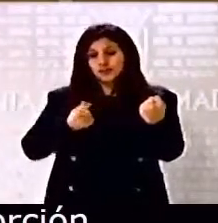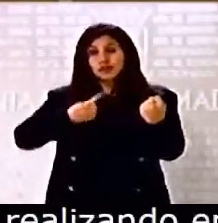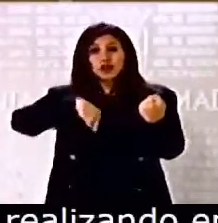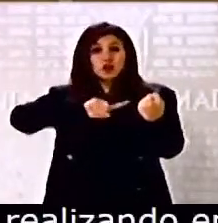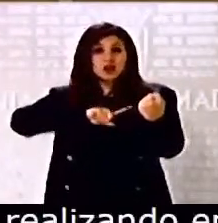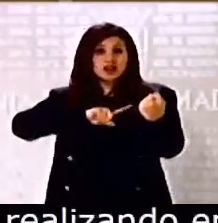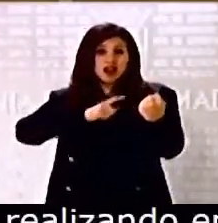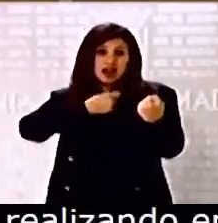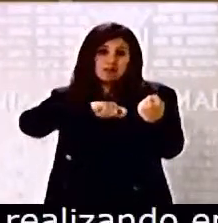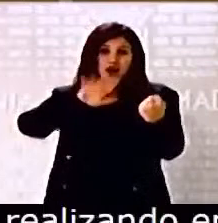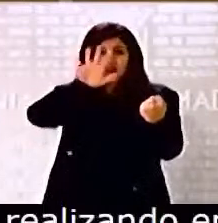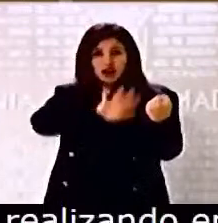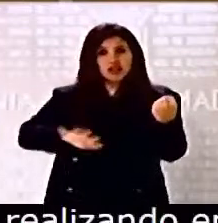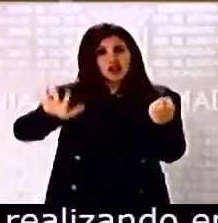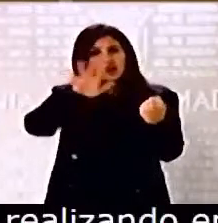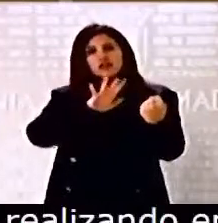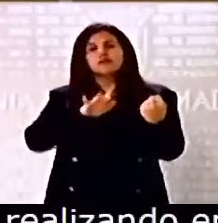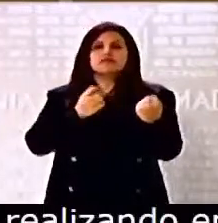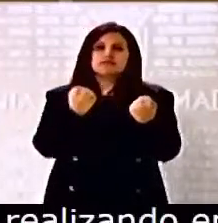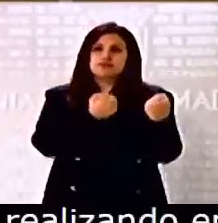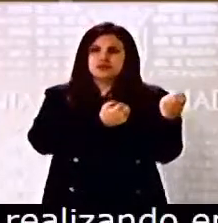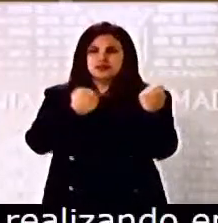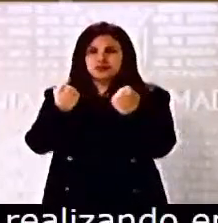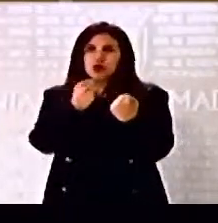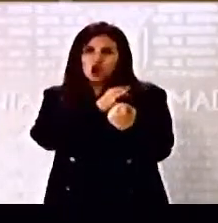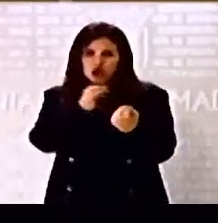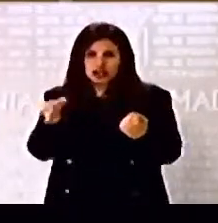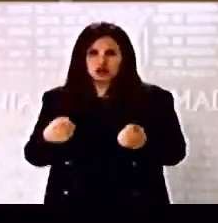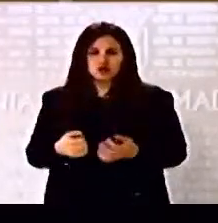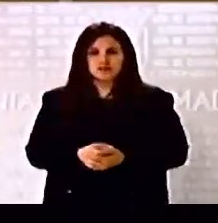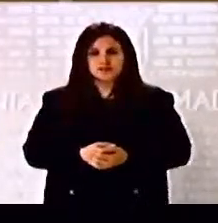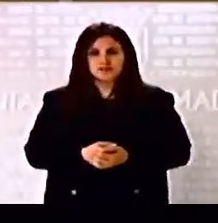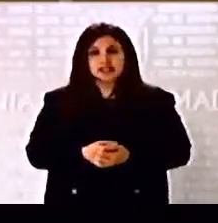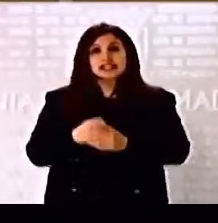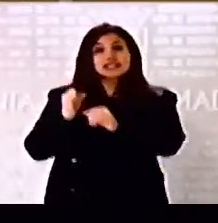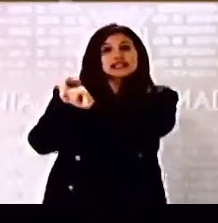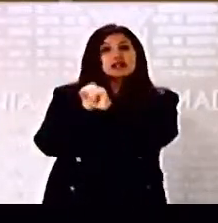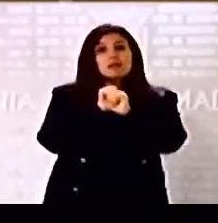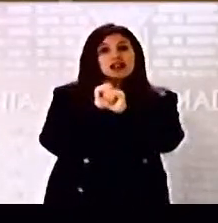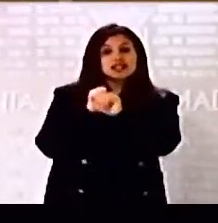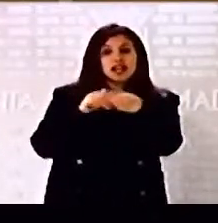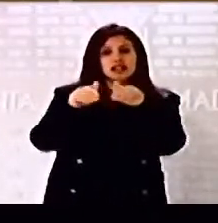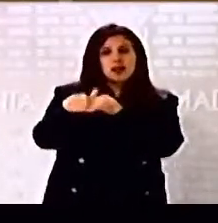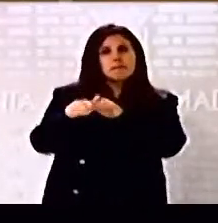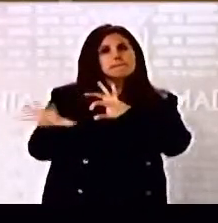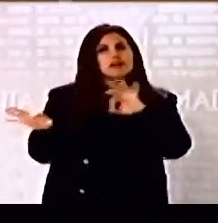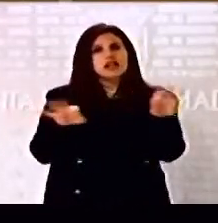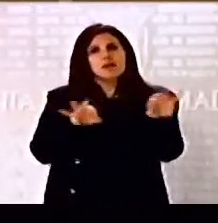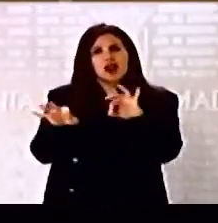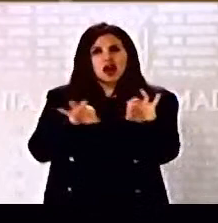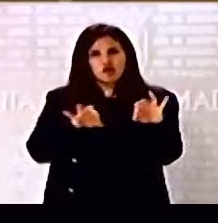nuestro país. Para Semana Santa están preparando todo el dispositivo.